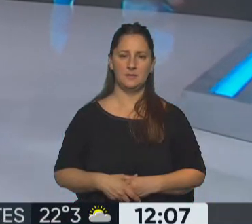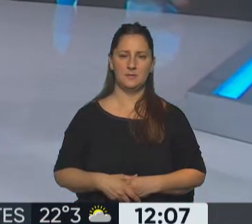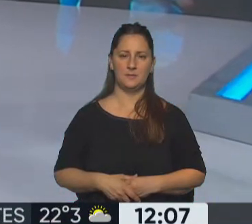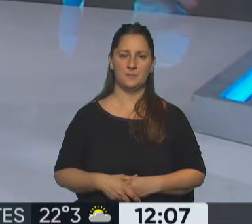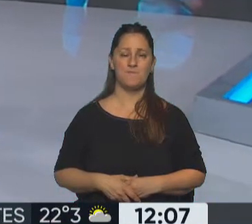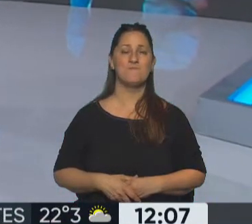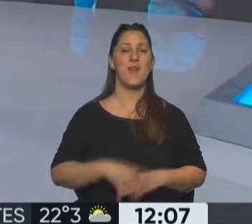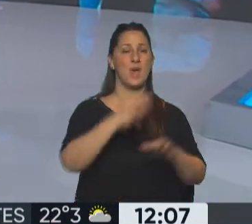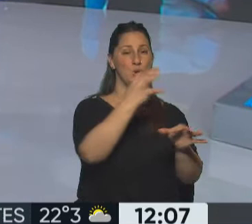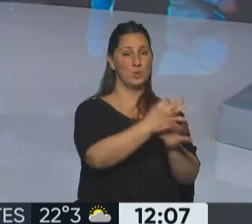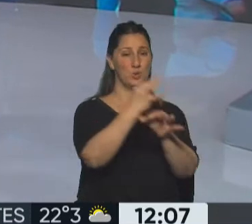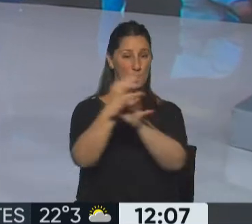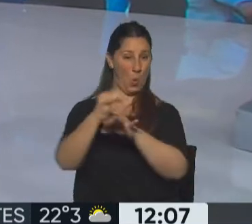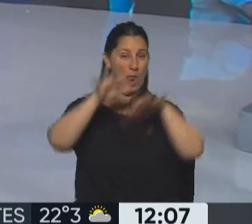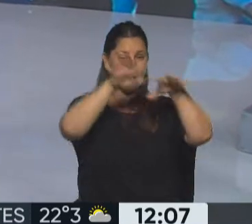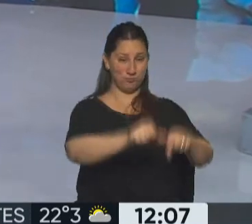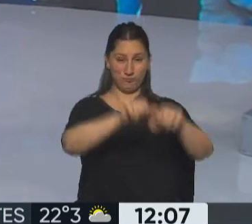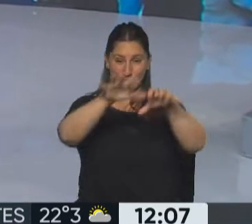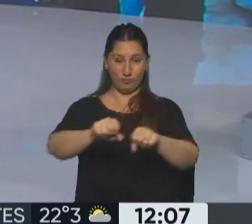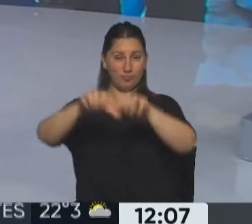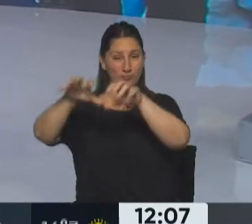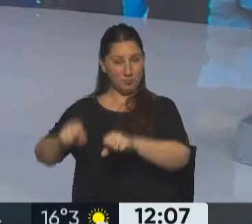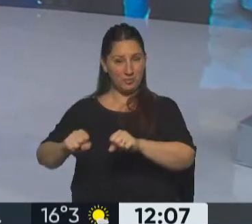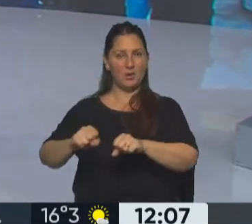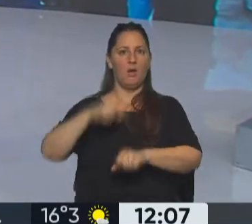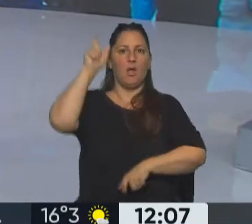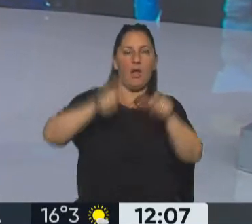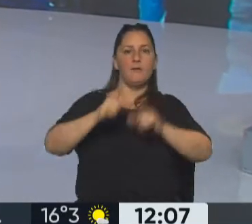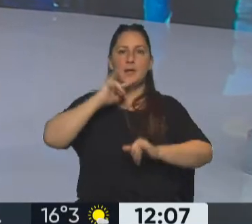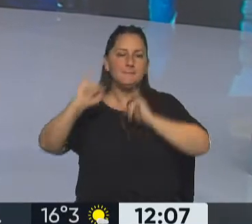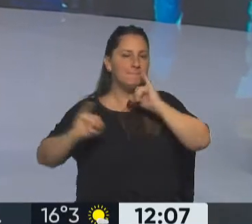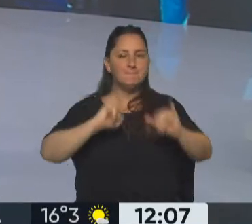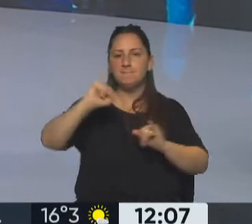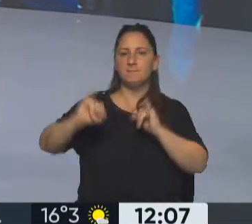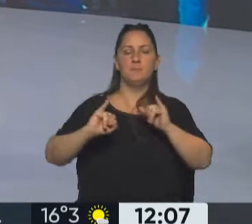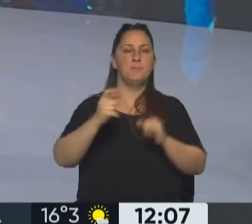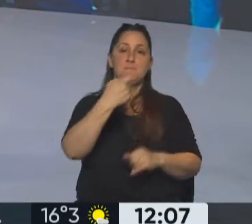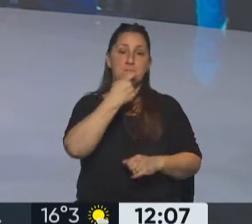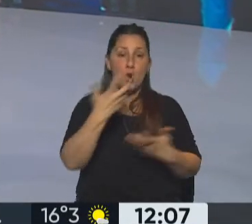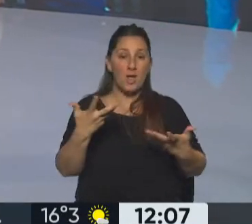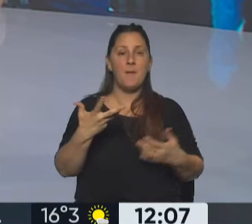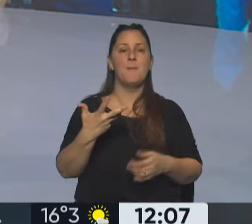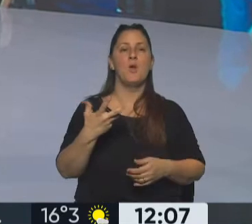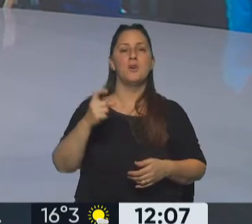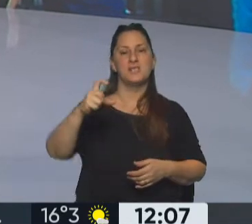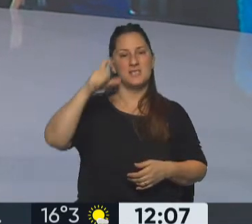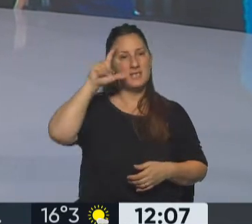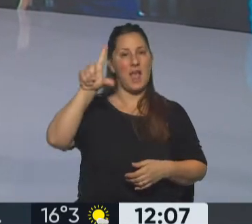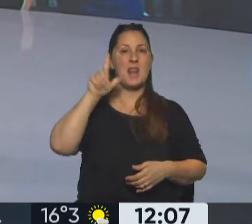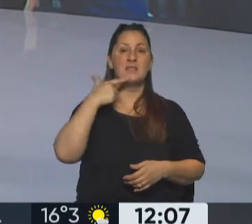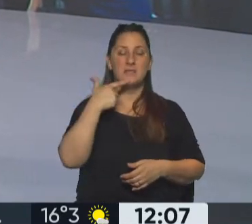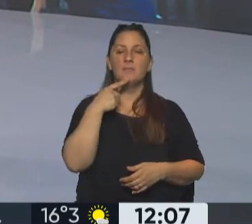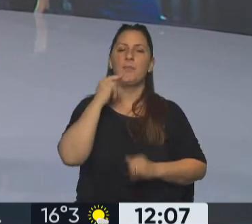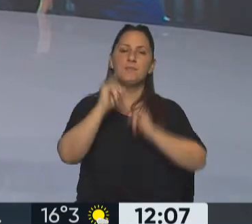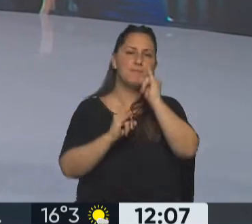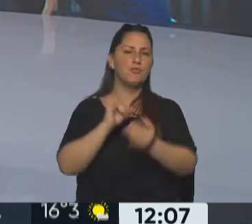Luego de la toma de estos establecimientos educativos son varias las repercusiones que están llegando. Por ejemplo, desde el CELS hicieron hincapié en